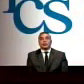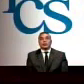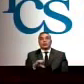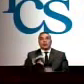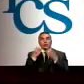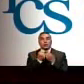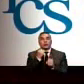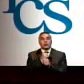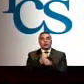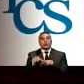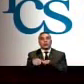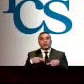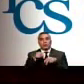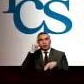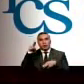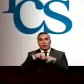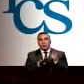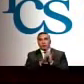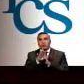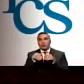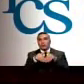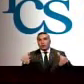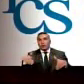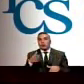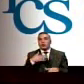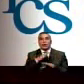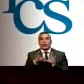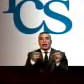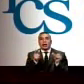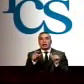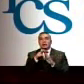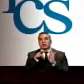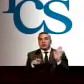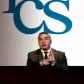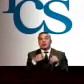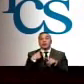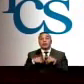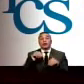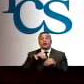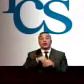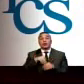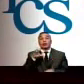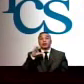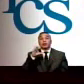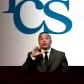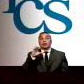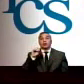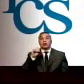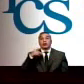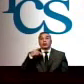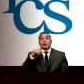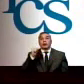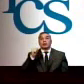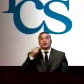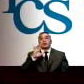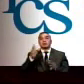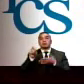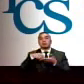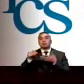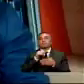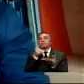comité intersectorial nacional de desarrollo fronterizo están listos los reglamentos pero el pleno del cpccs aún no da luz verde para iniciar